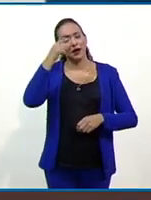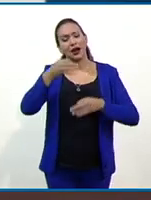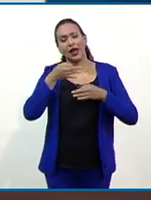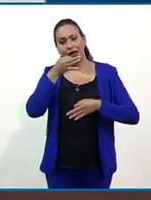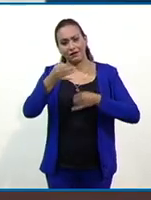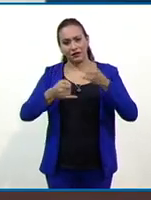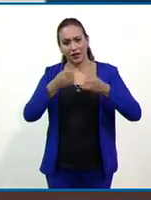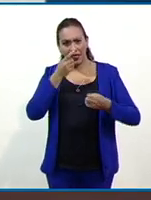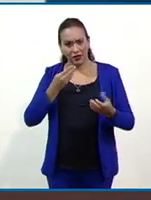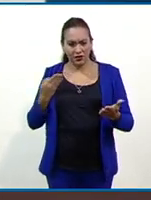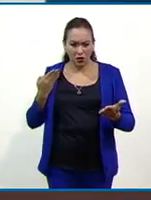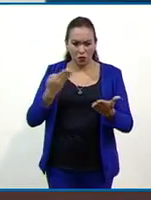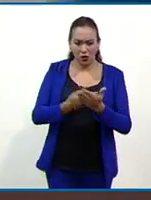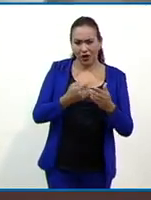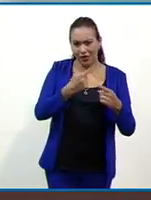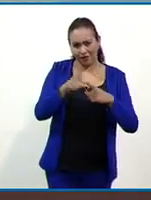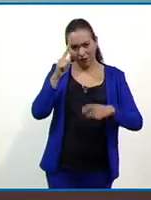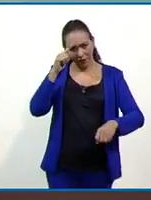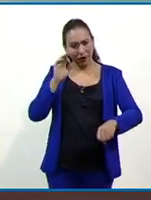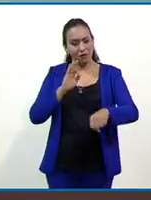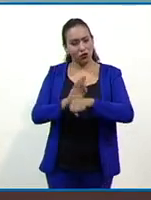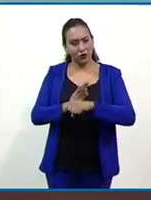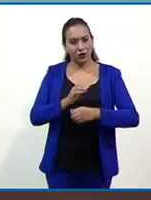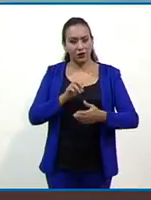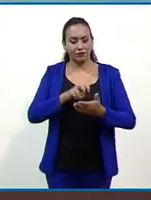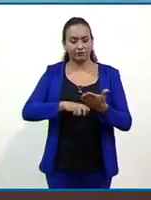reforma judicial.